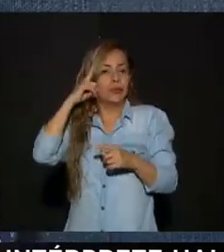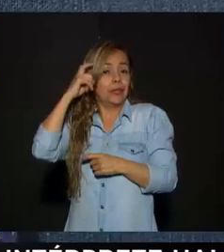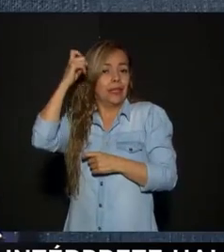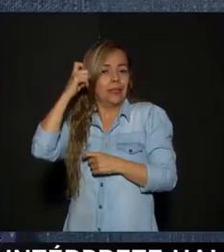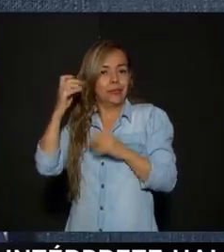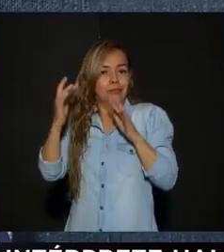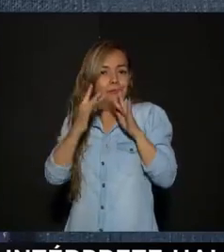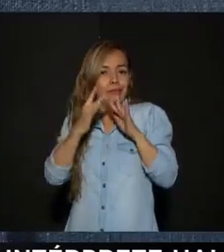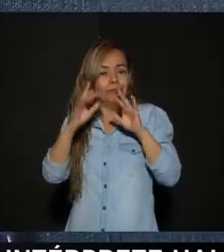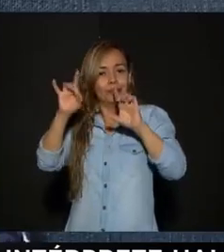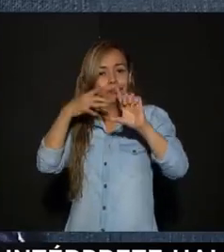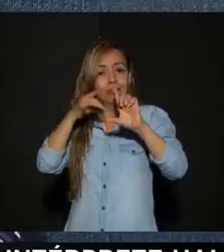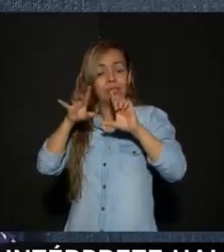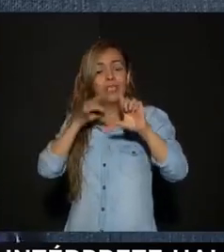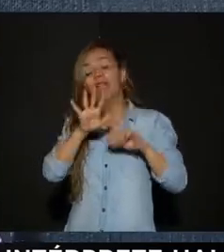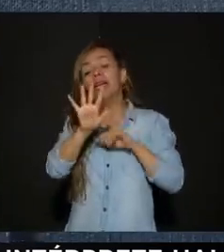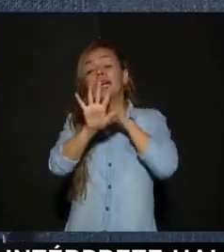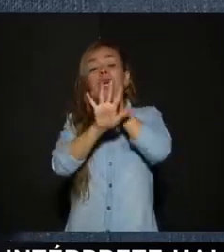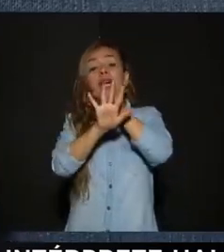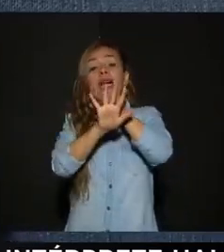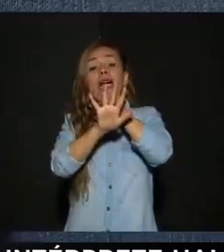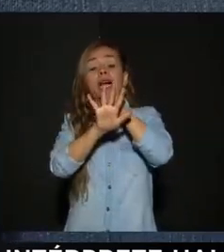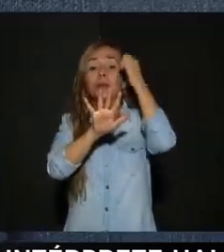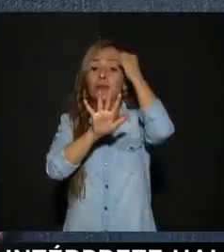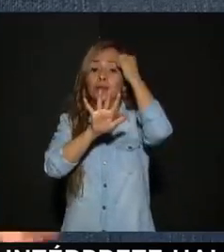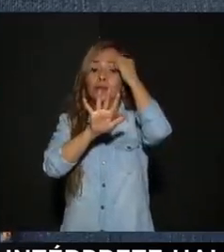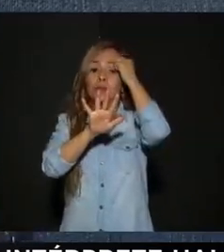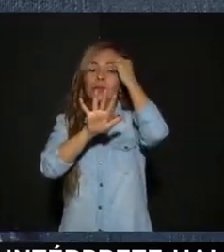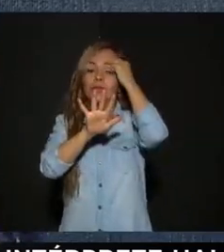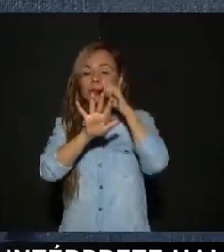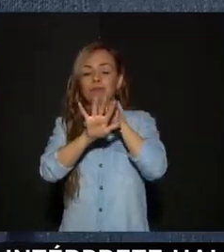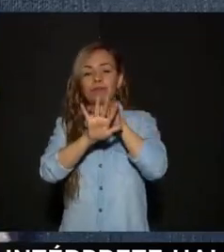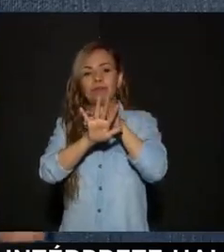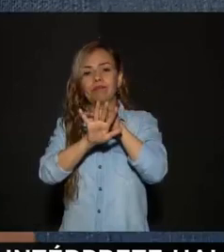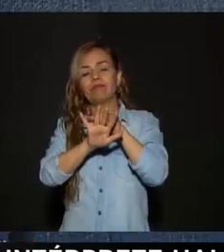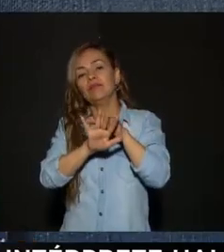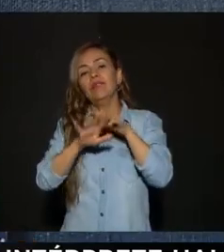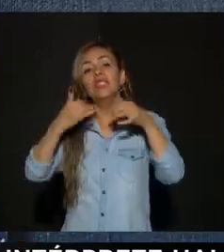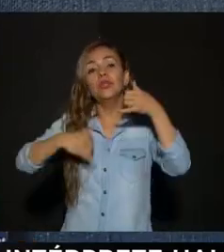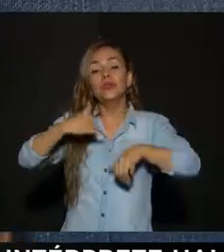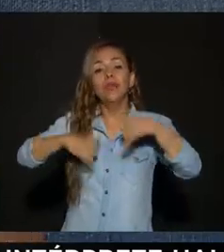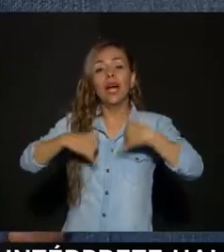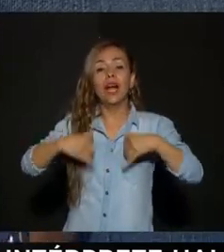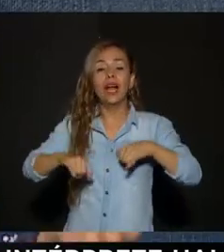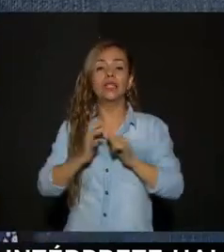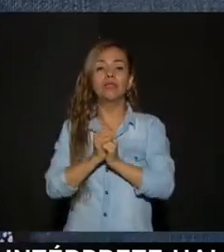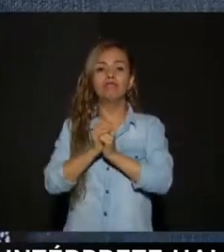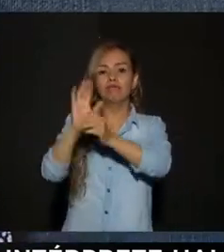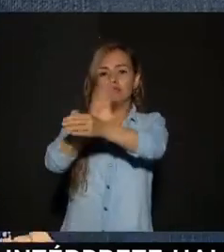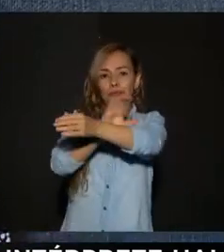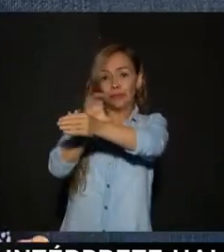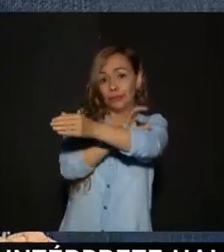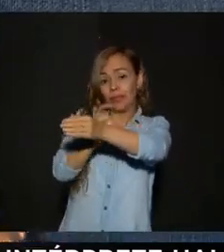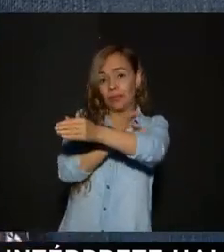aprendiendo. Pues estos maestros aprendieron a manejar el software porque lo que hicimos acá fue jugar así rápidamente. Pero para